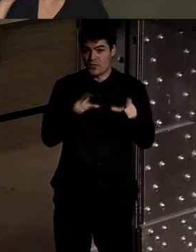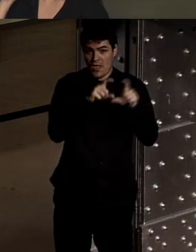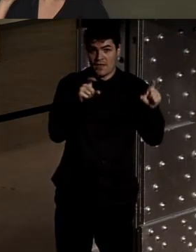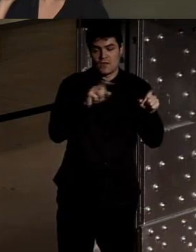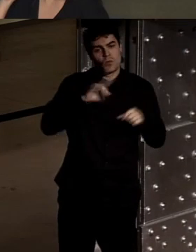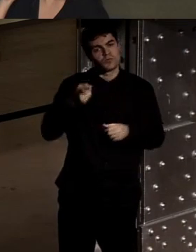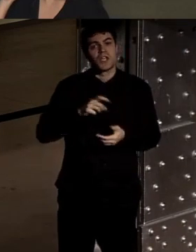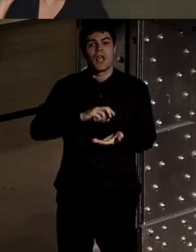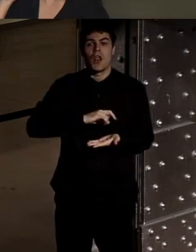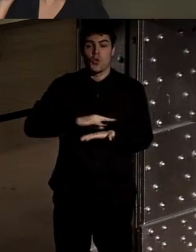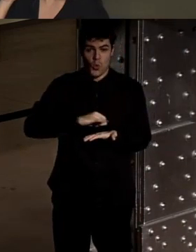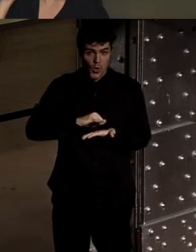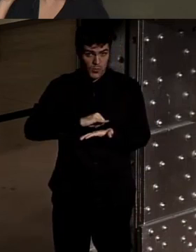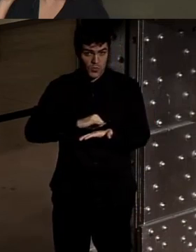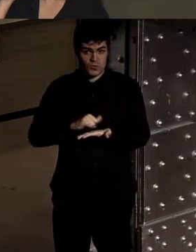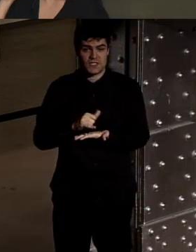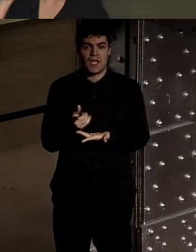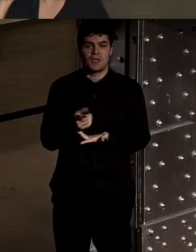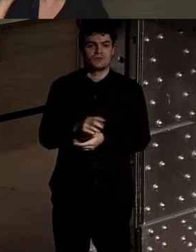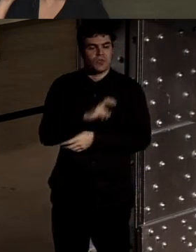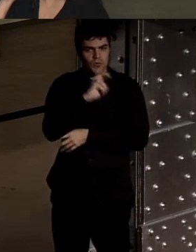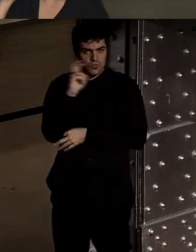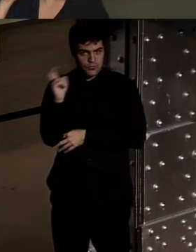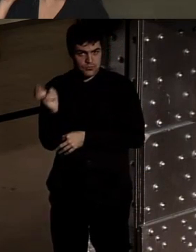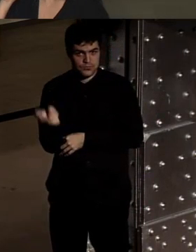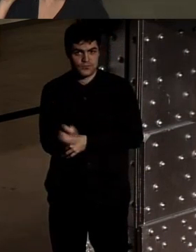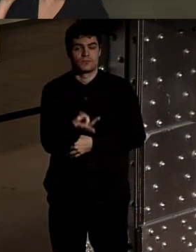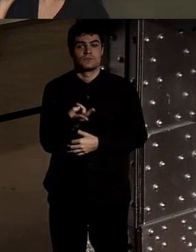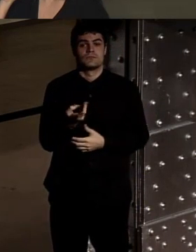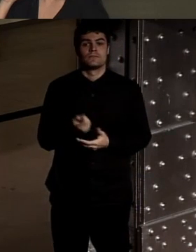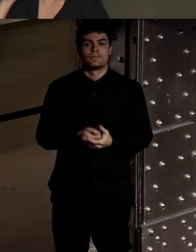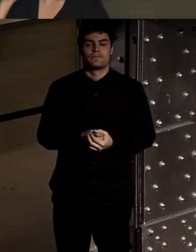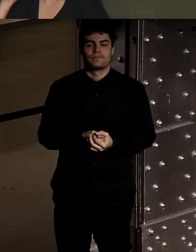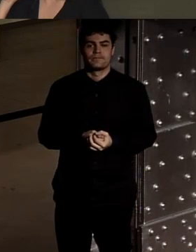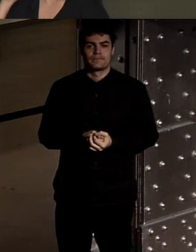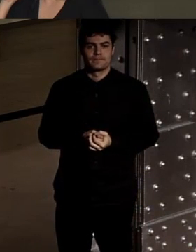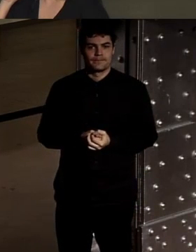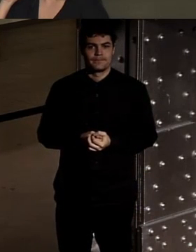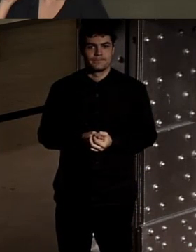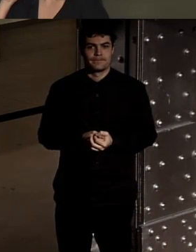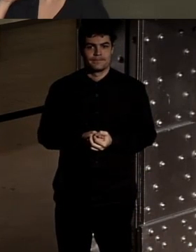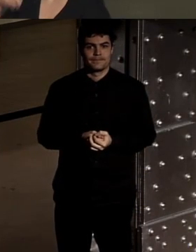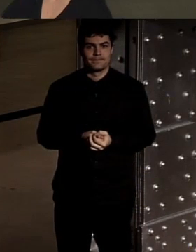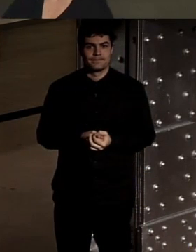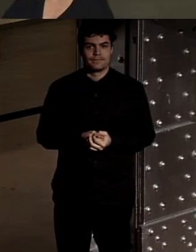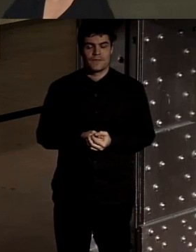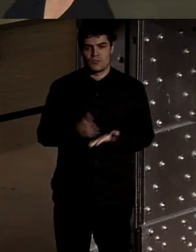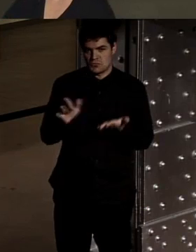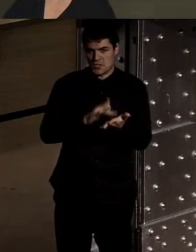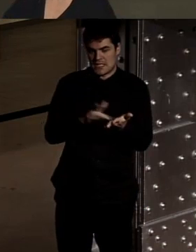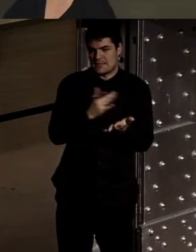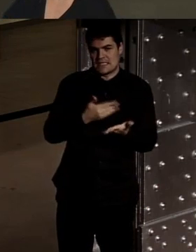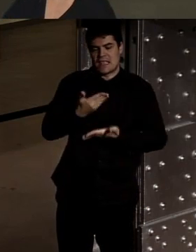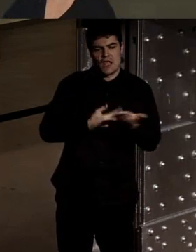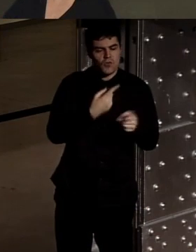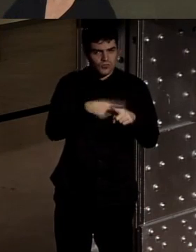en el New York Times Magazine, en Newsweek, Business Week y otra serie de revistas y diarios.